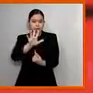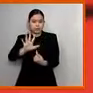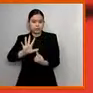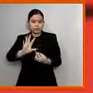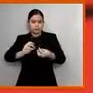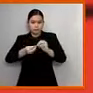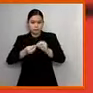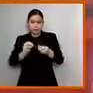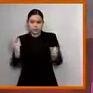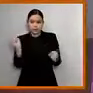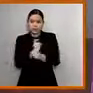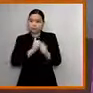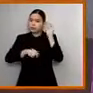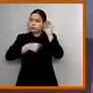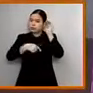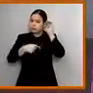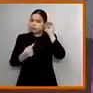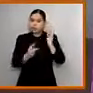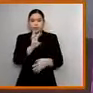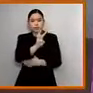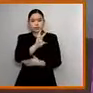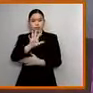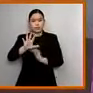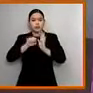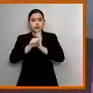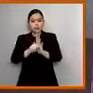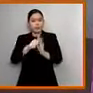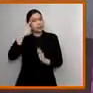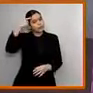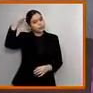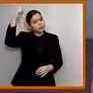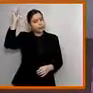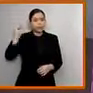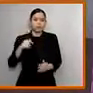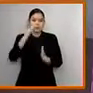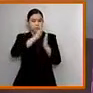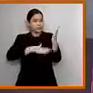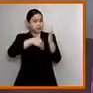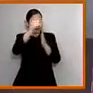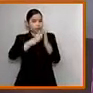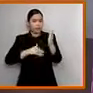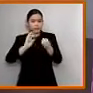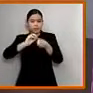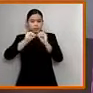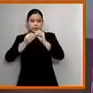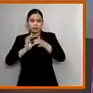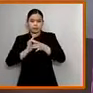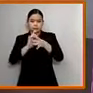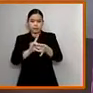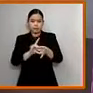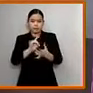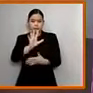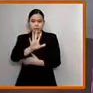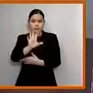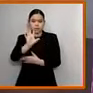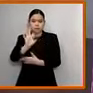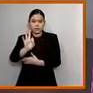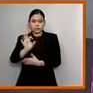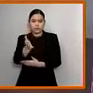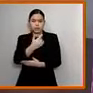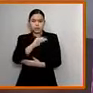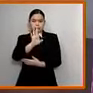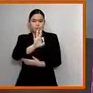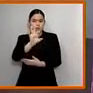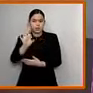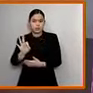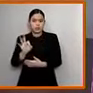5, número ganador para la diaria 65 con su símbolo de sueños pintura. Otros números que le relacionan son el 59 y el